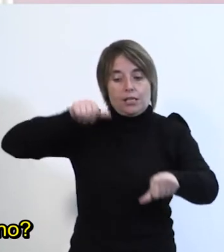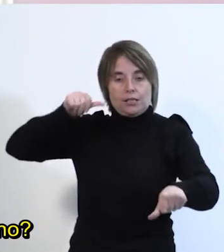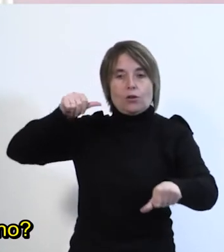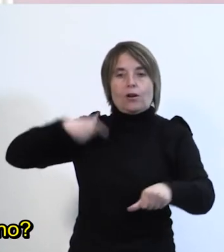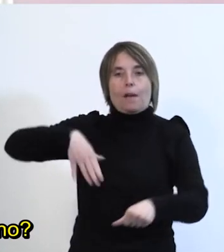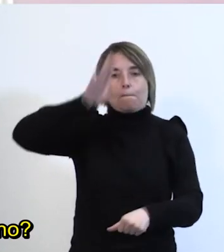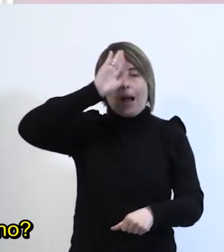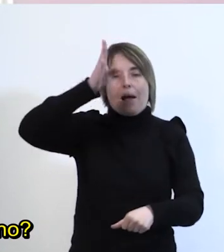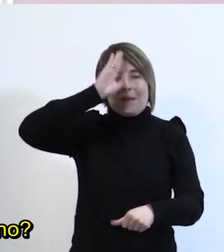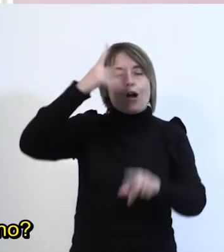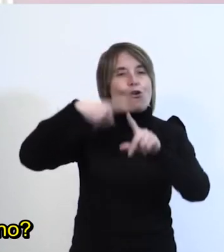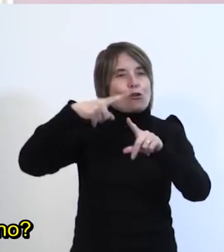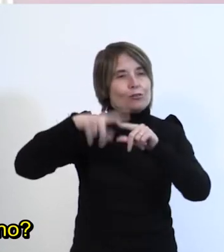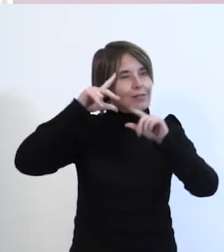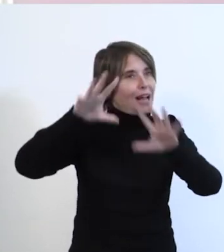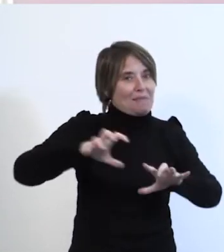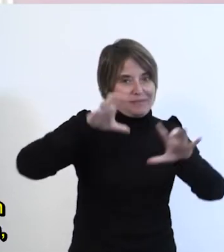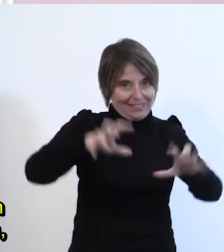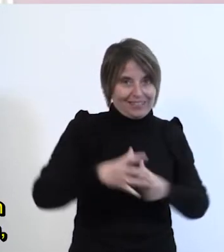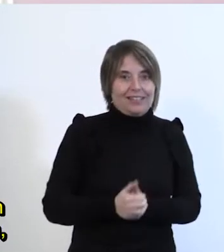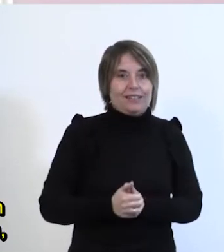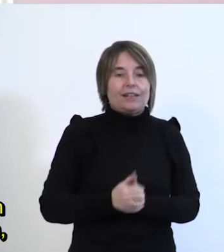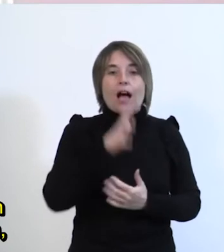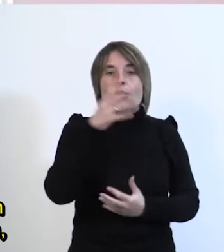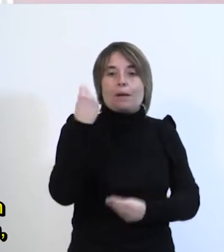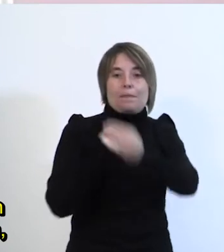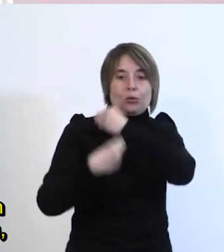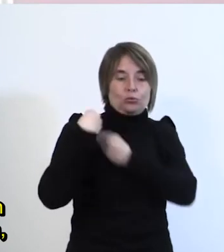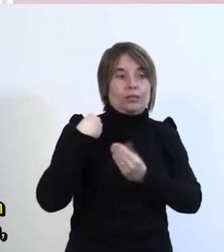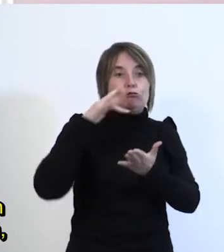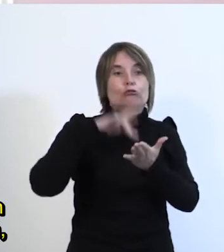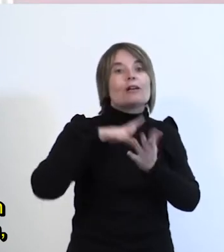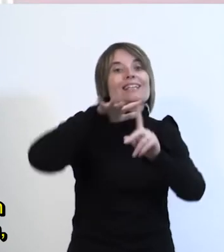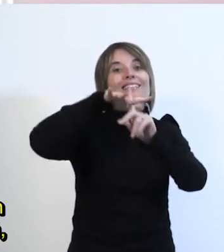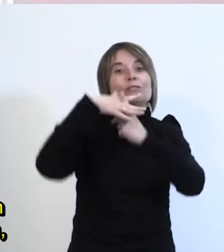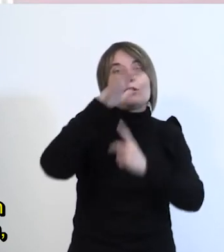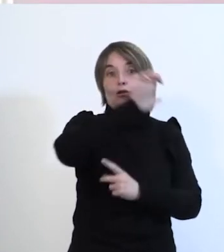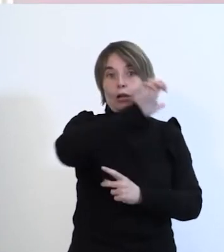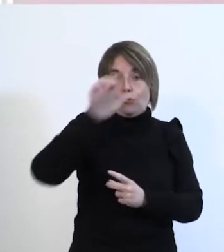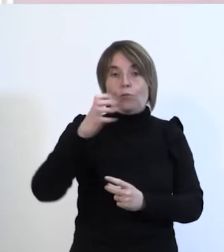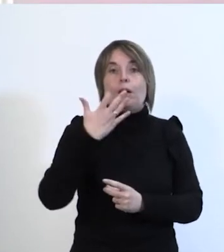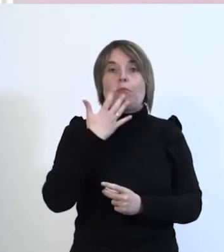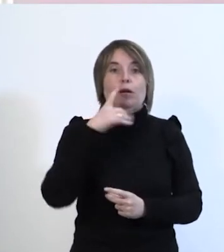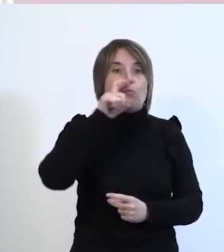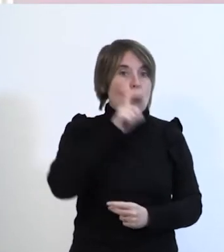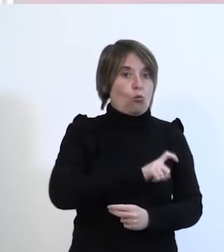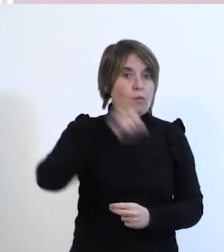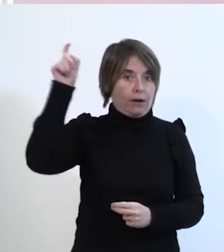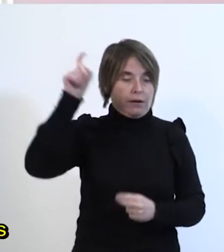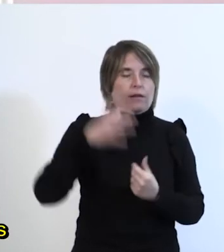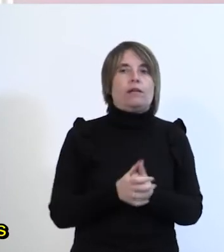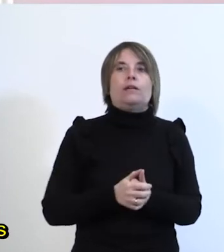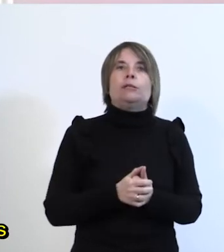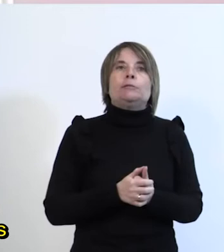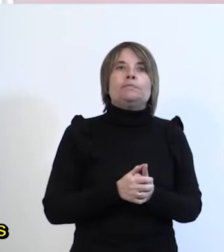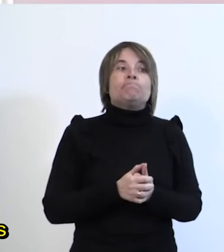enseñado, ¿no?, muchas cosas. Nos preguntan sobre la situación que estamos viviendo en Europa, en Ucrania, y